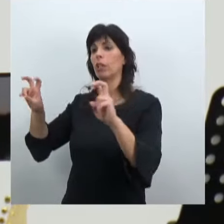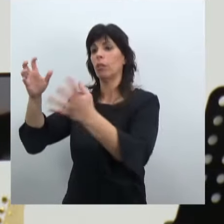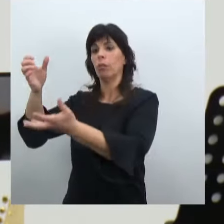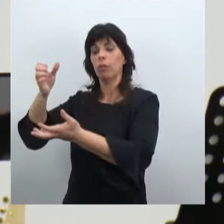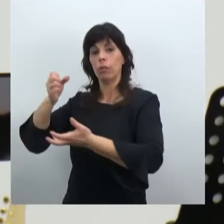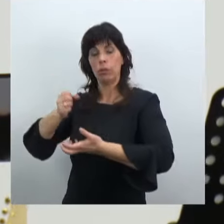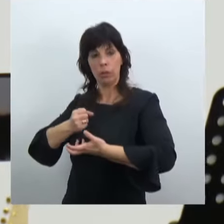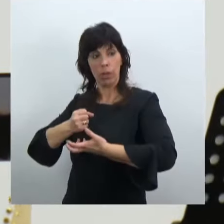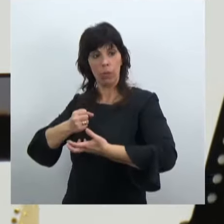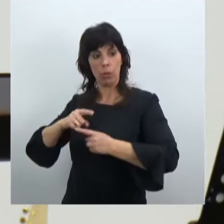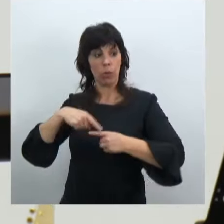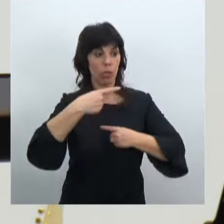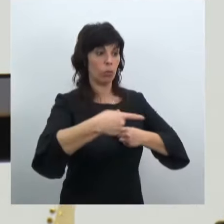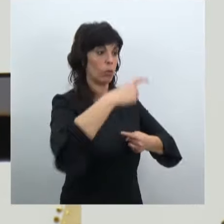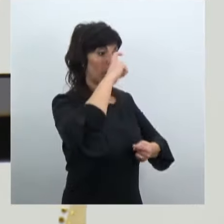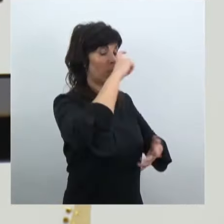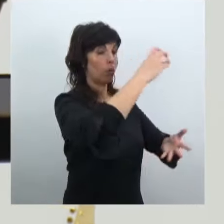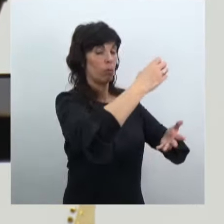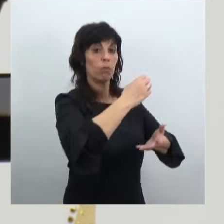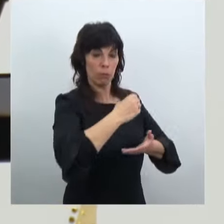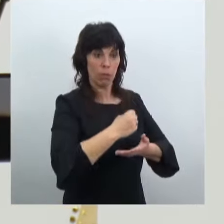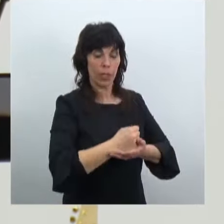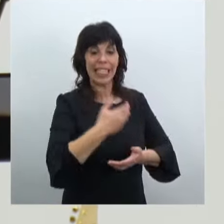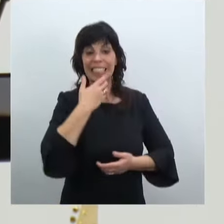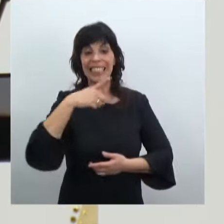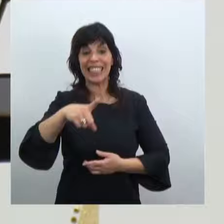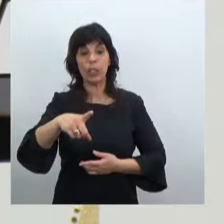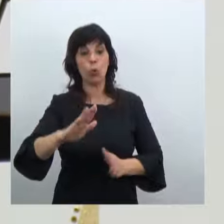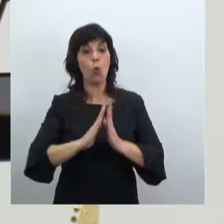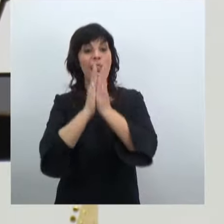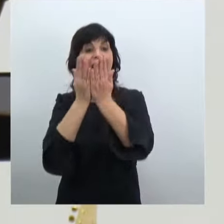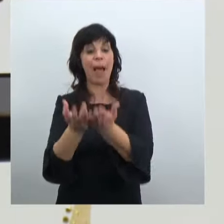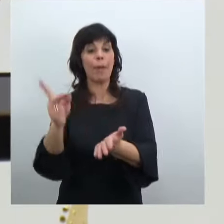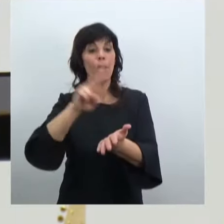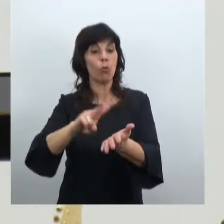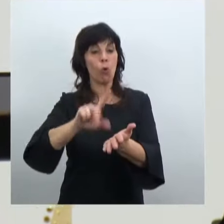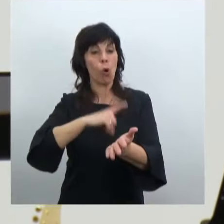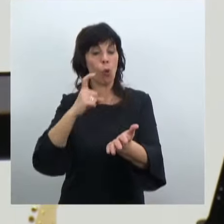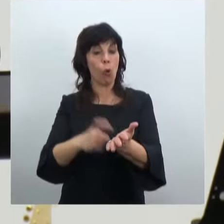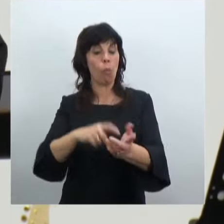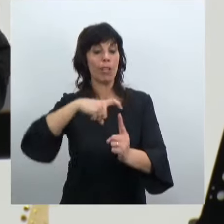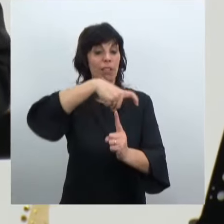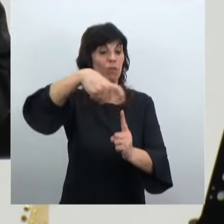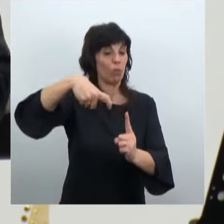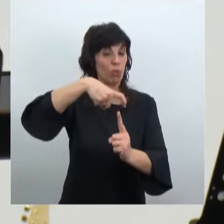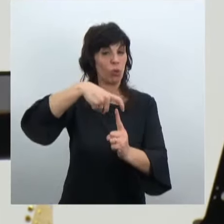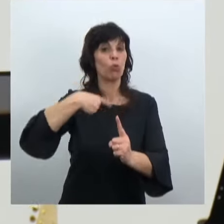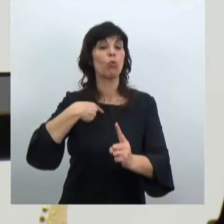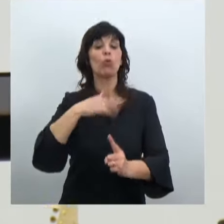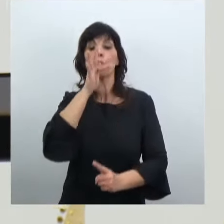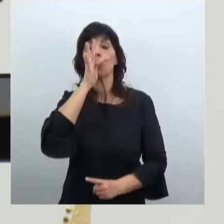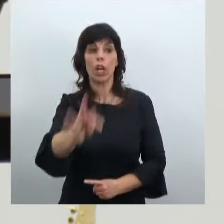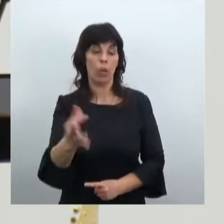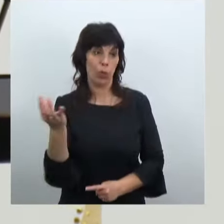Si tú lees la Biblia en un año, yo me comprometo contigo que te regalo una Biblia